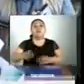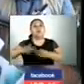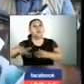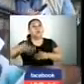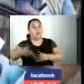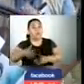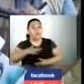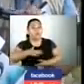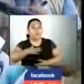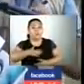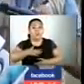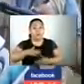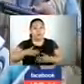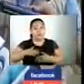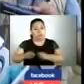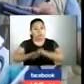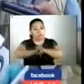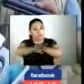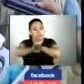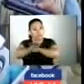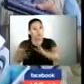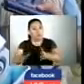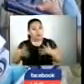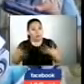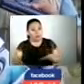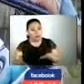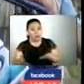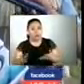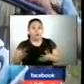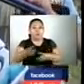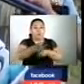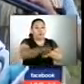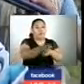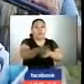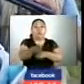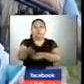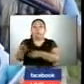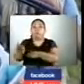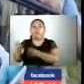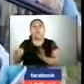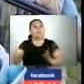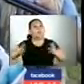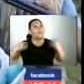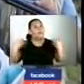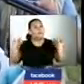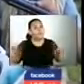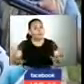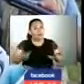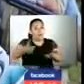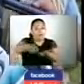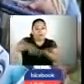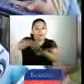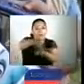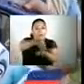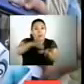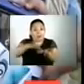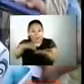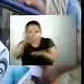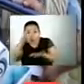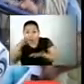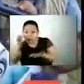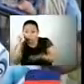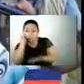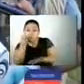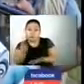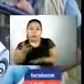tenemos una programación según un nivel nacional de va a ser una fumigación esto con el efecto de que los municipios priorizados para este caso pues